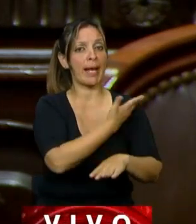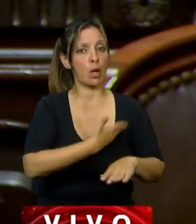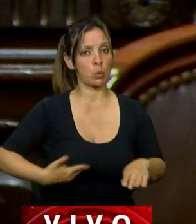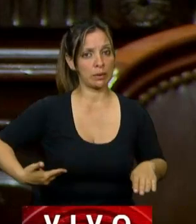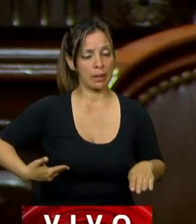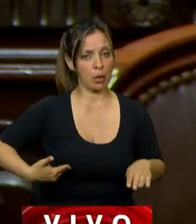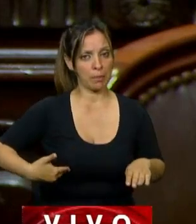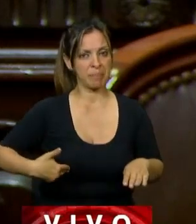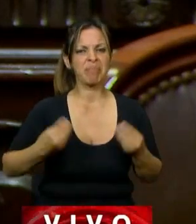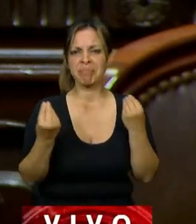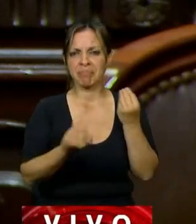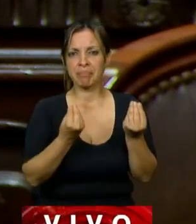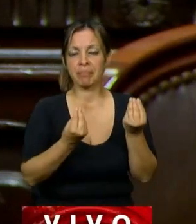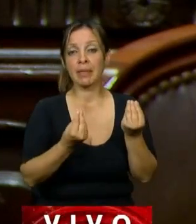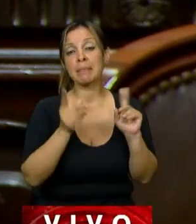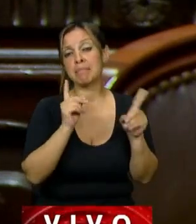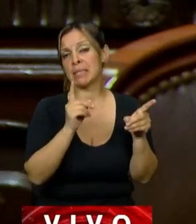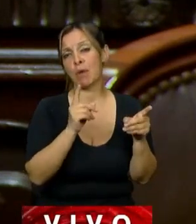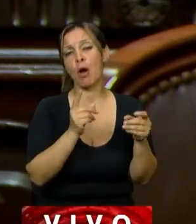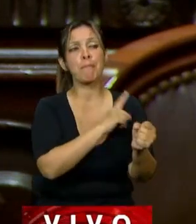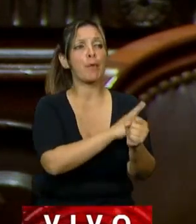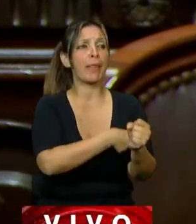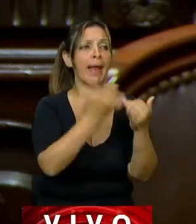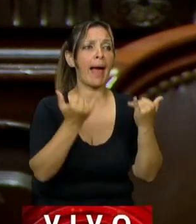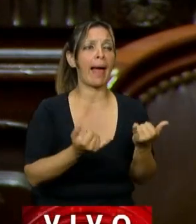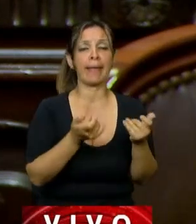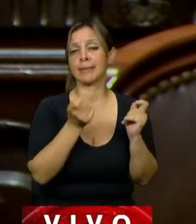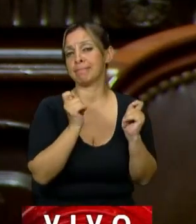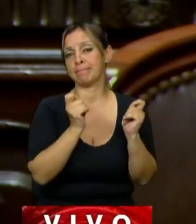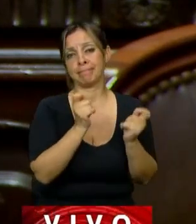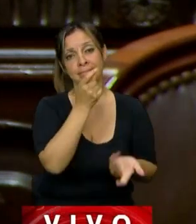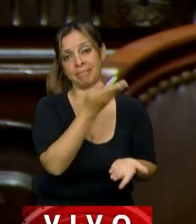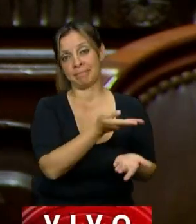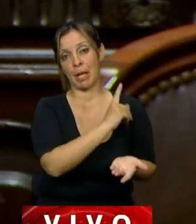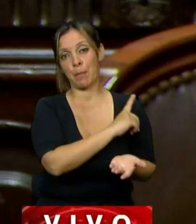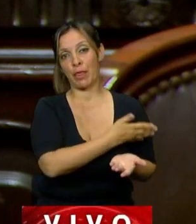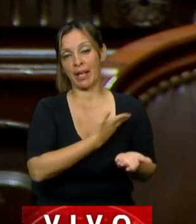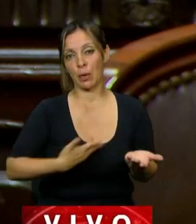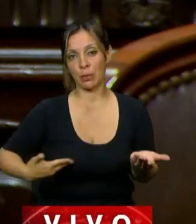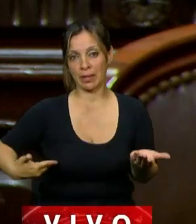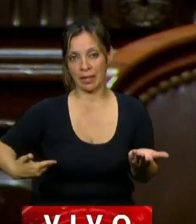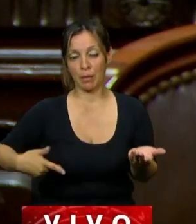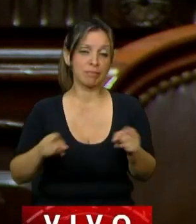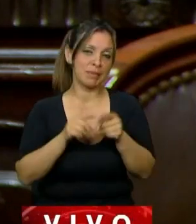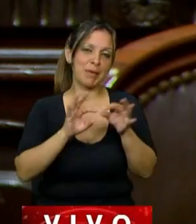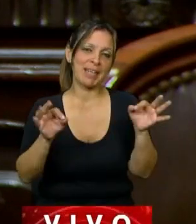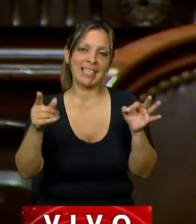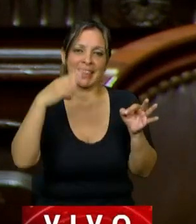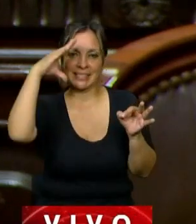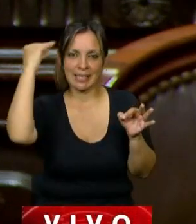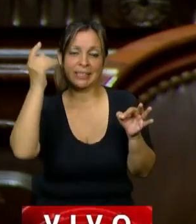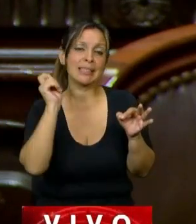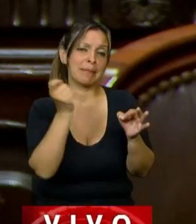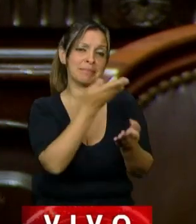que tiene la lapicera, el poder de decisión, el poder de la lapicera, diría Cristina Kirchner, es